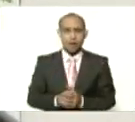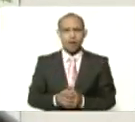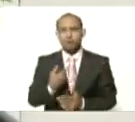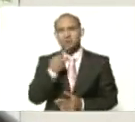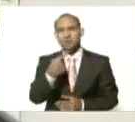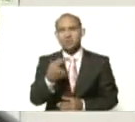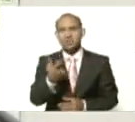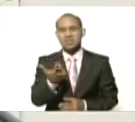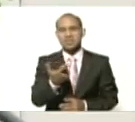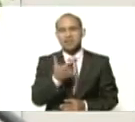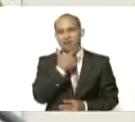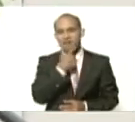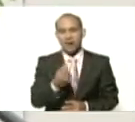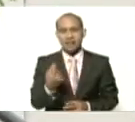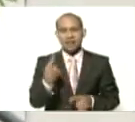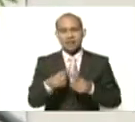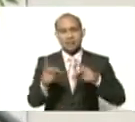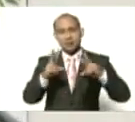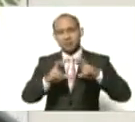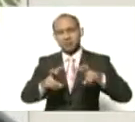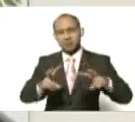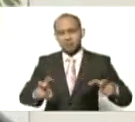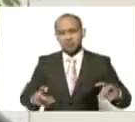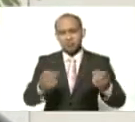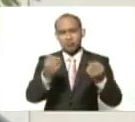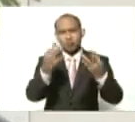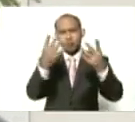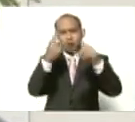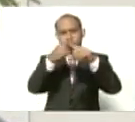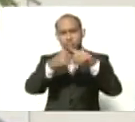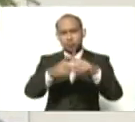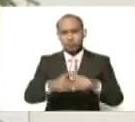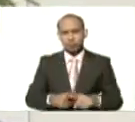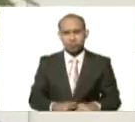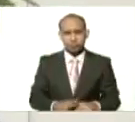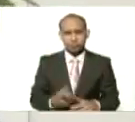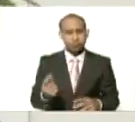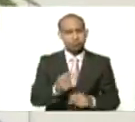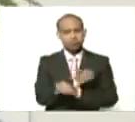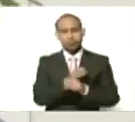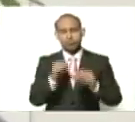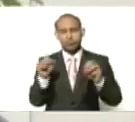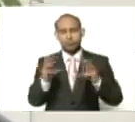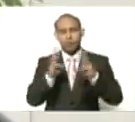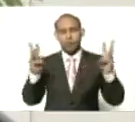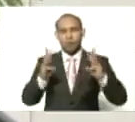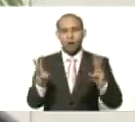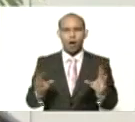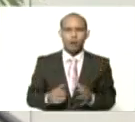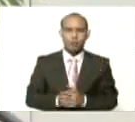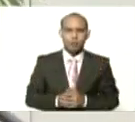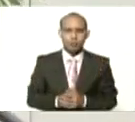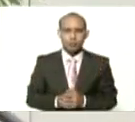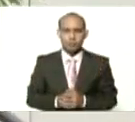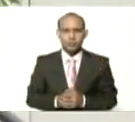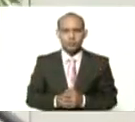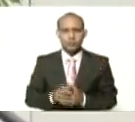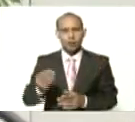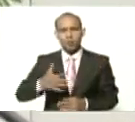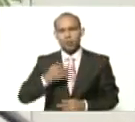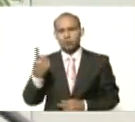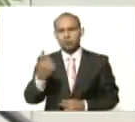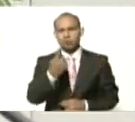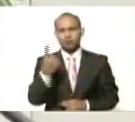fácil, pero cuando se revisan los números, es una obra extraordinaria que solamente podía